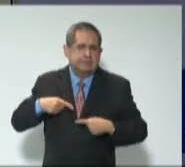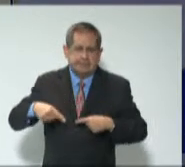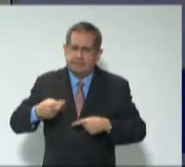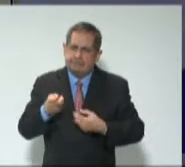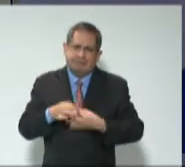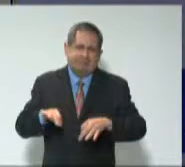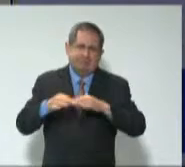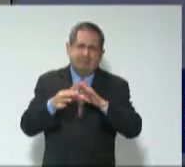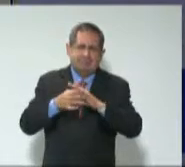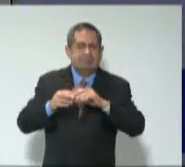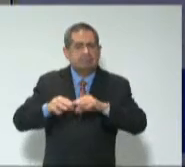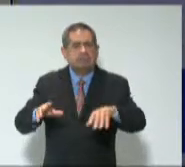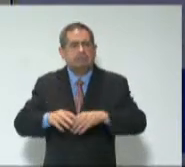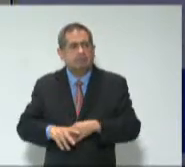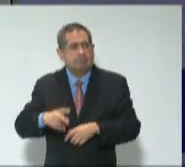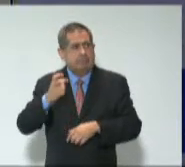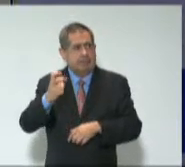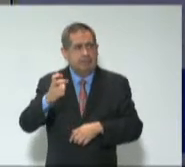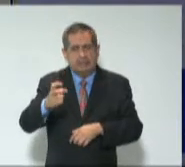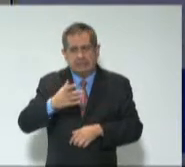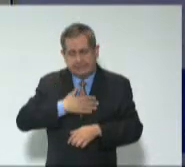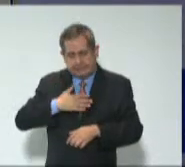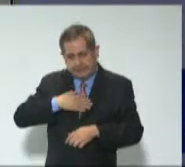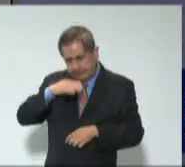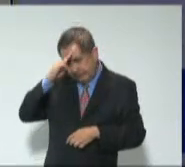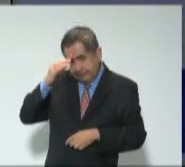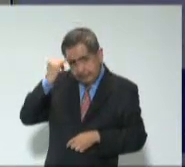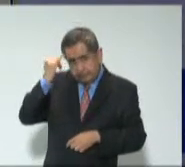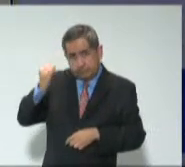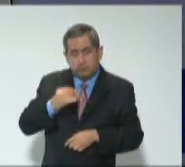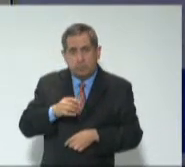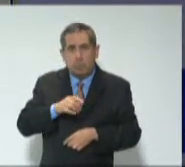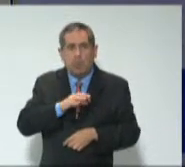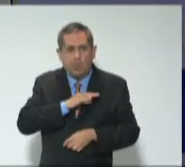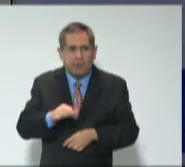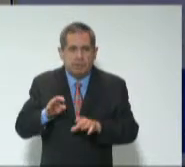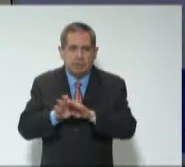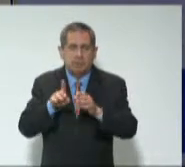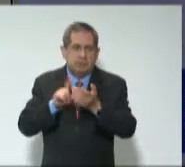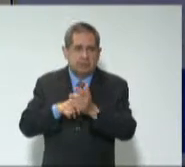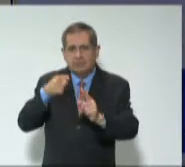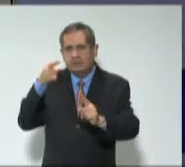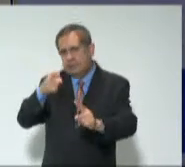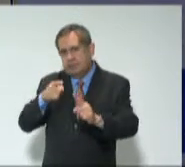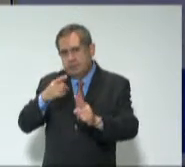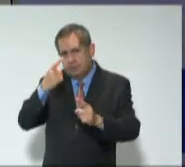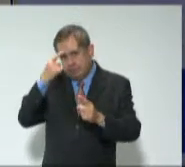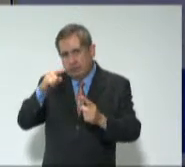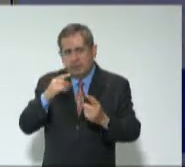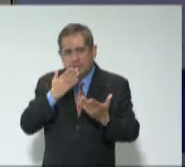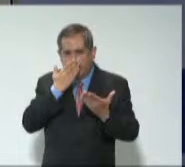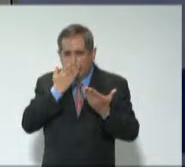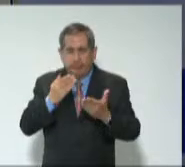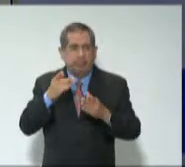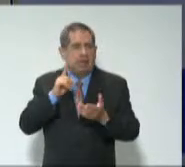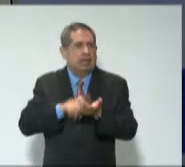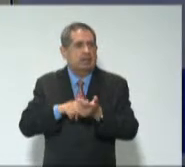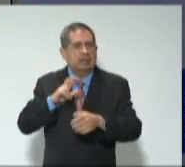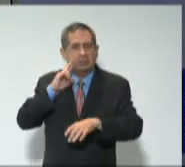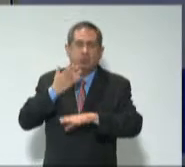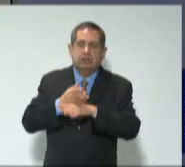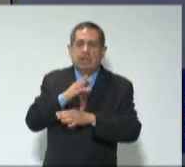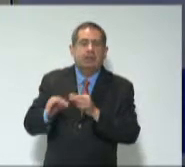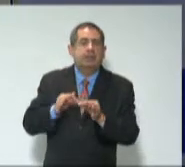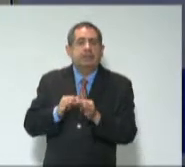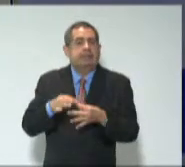importantísima es de hecho nuestra convicción y desde luego es piedra angular de este proceso para la respuesta